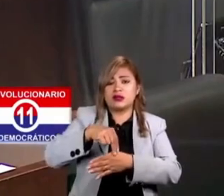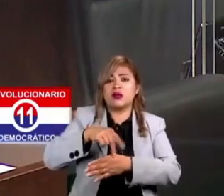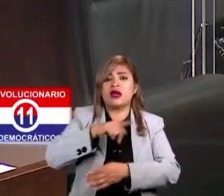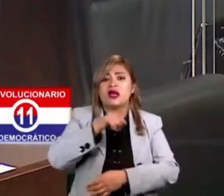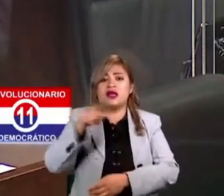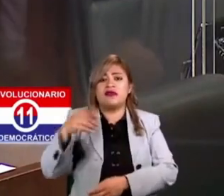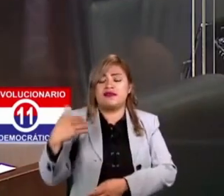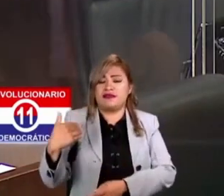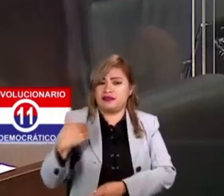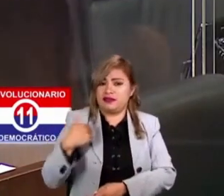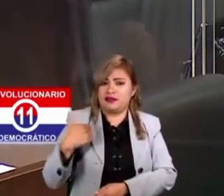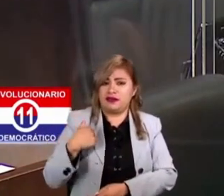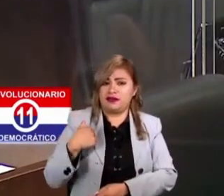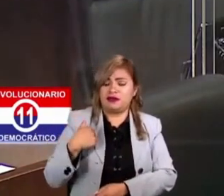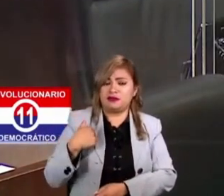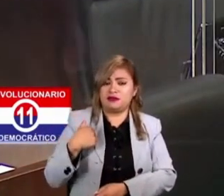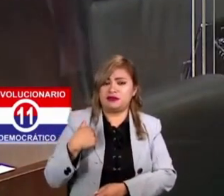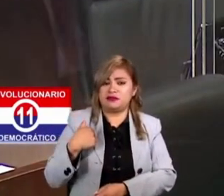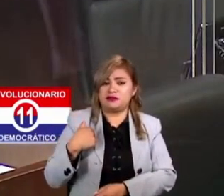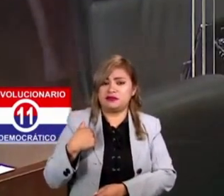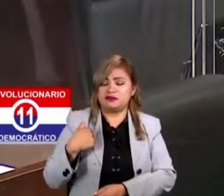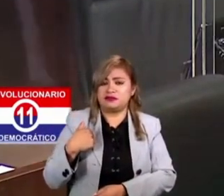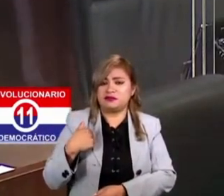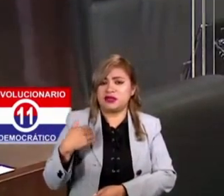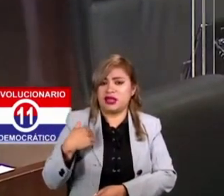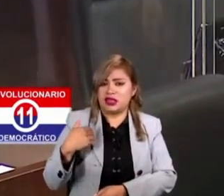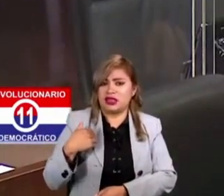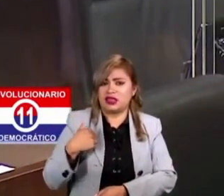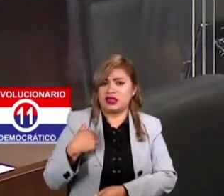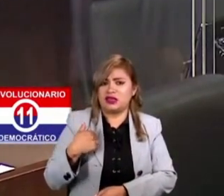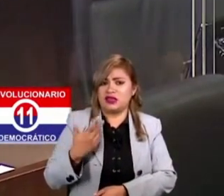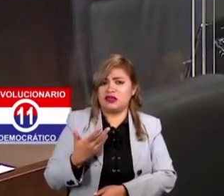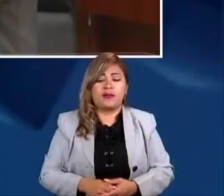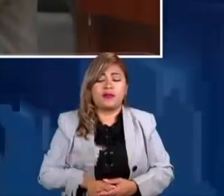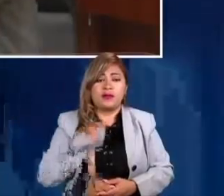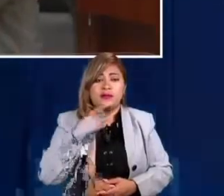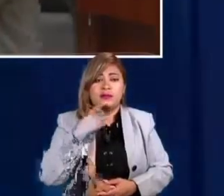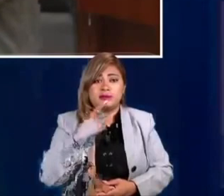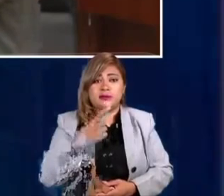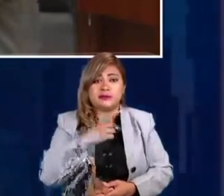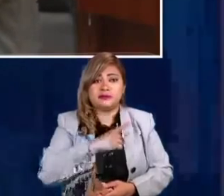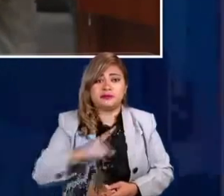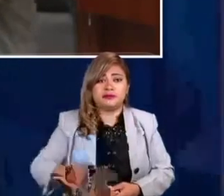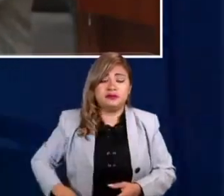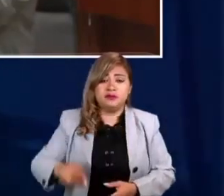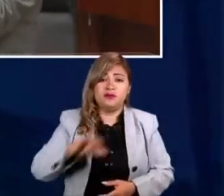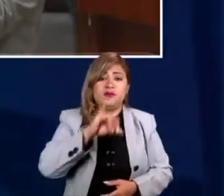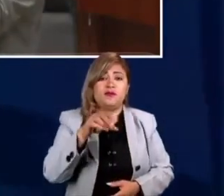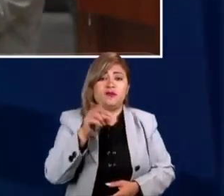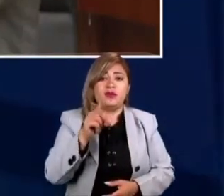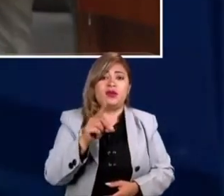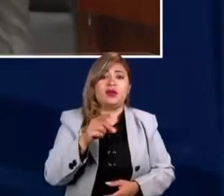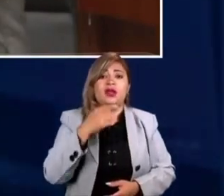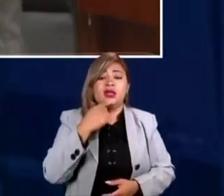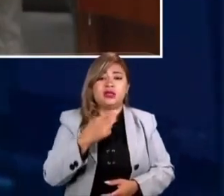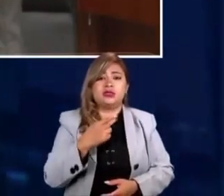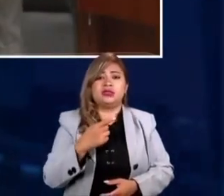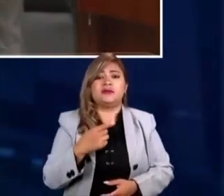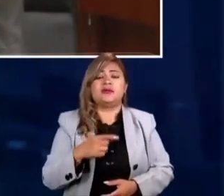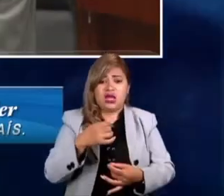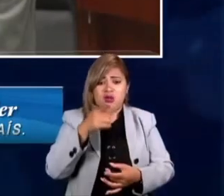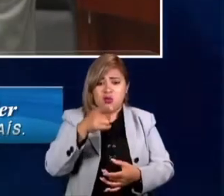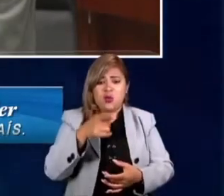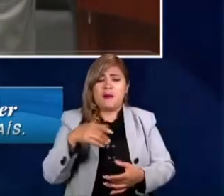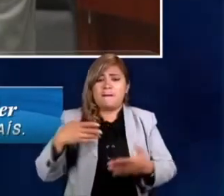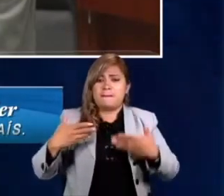en posibles pandemias, un manual de procedimiento. Quiero que sepa que me diga entonces, ¿cumplió la ley o no cumplió la